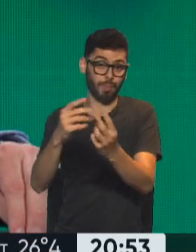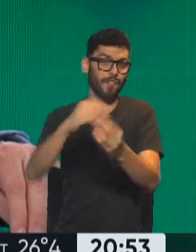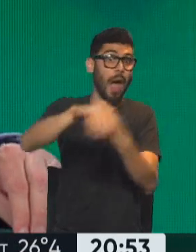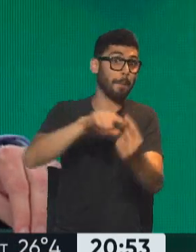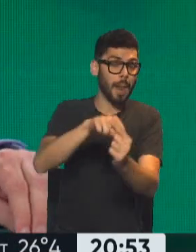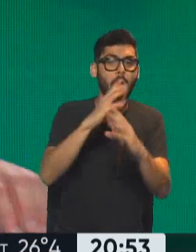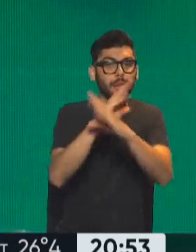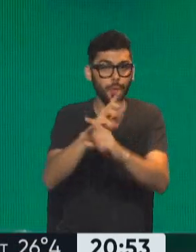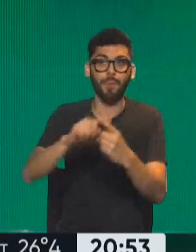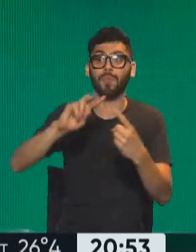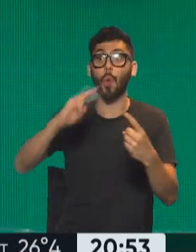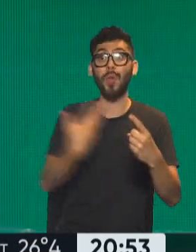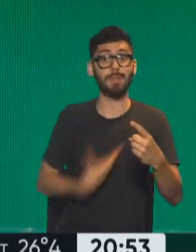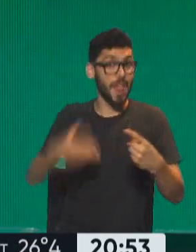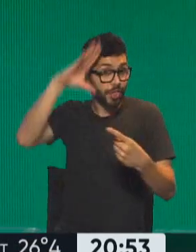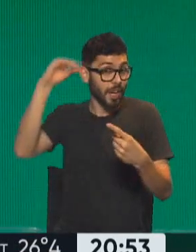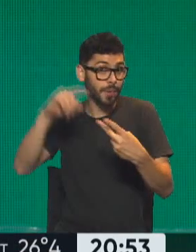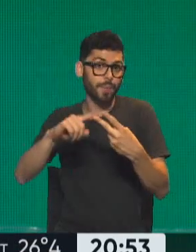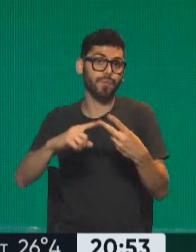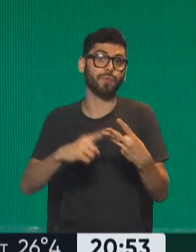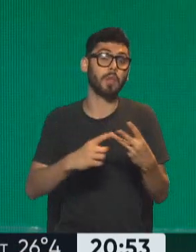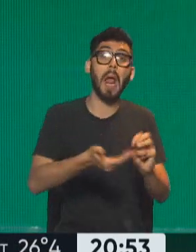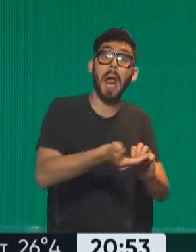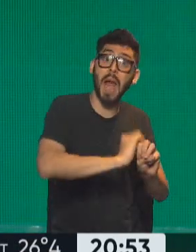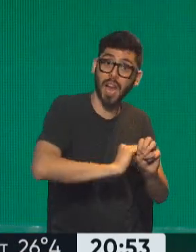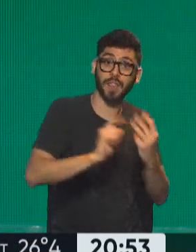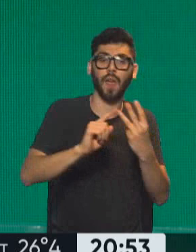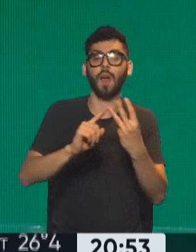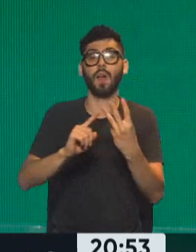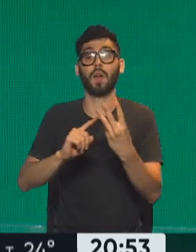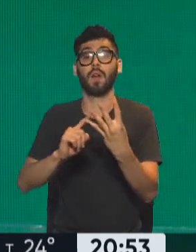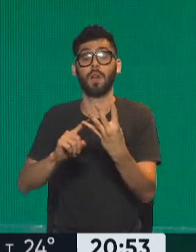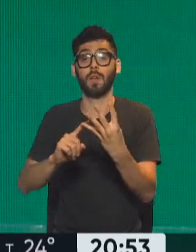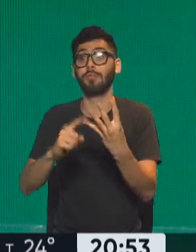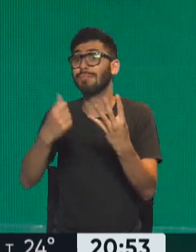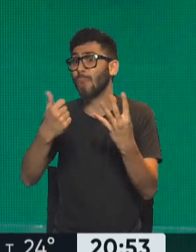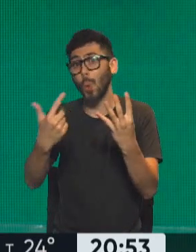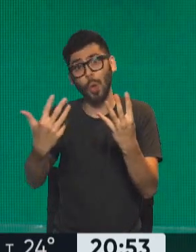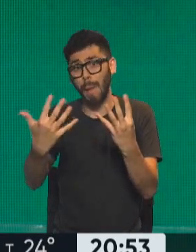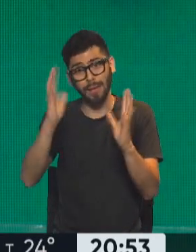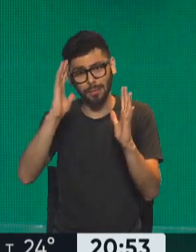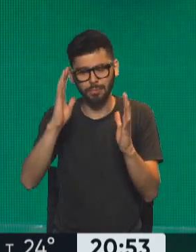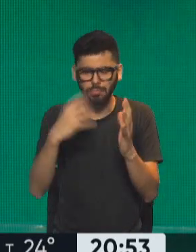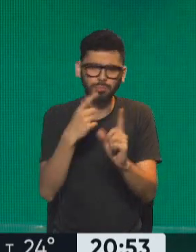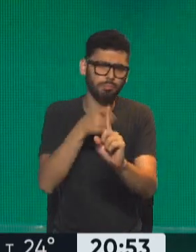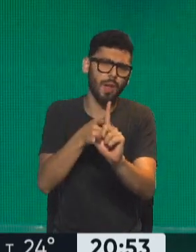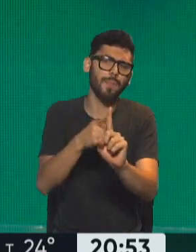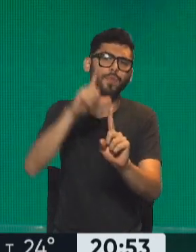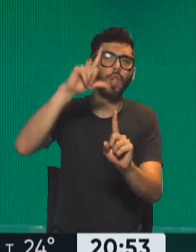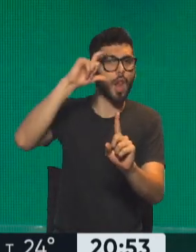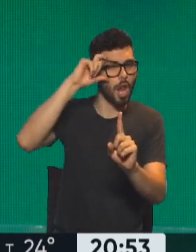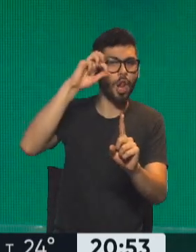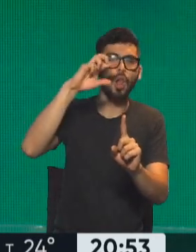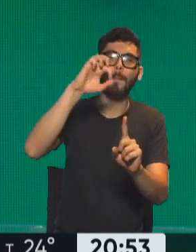la vicepresidenta cristina fernández el jefe de gobierno horacio rodríguez larreta y tantos más hablamos con leopoldo